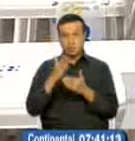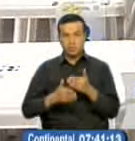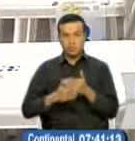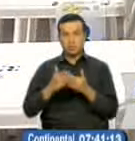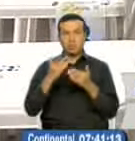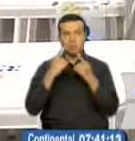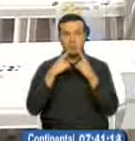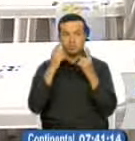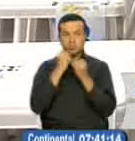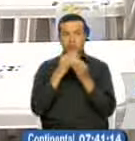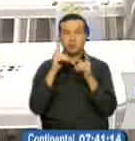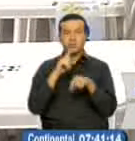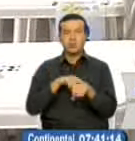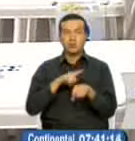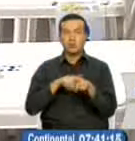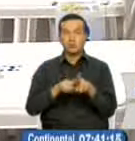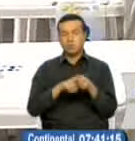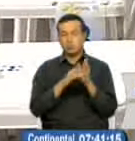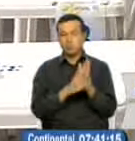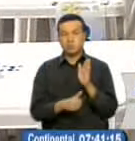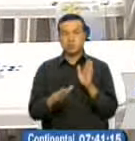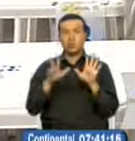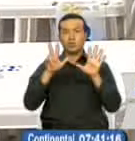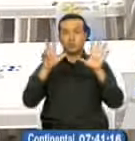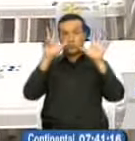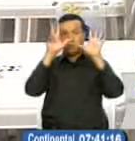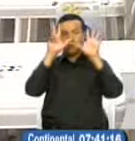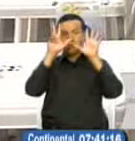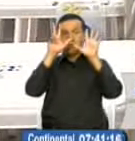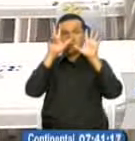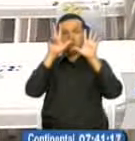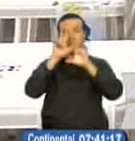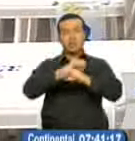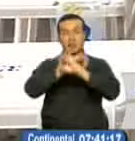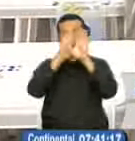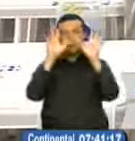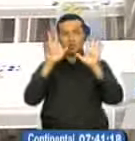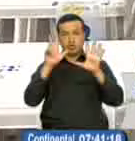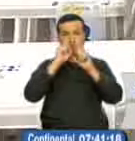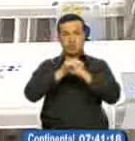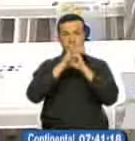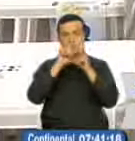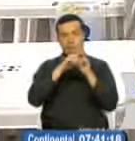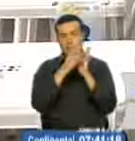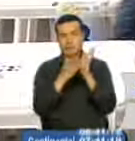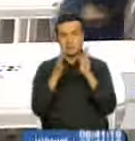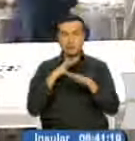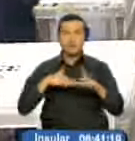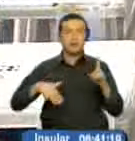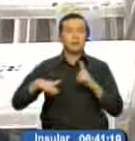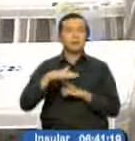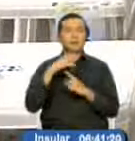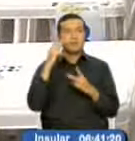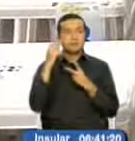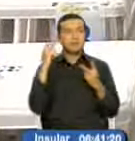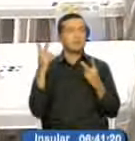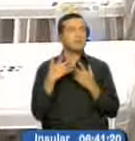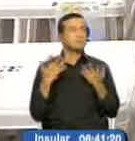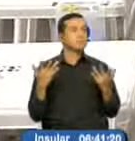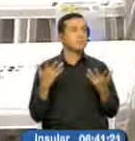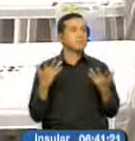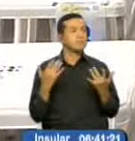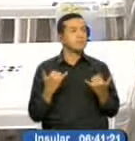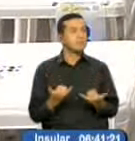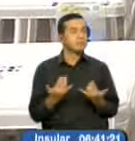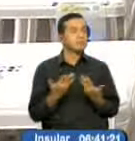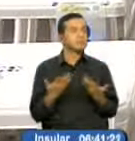se anuncie a partir de las 20 horas de este día. Este es un poco la información, el ambiente que se puede percibir a